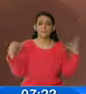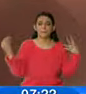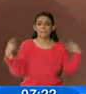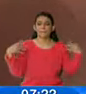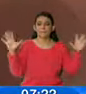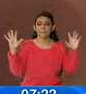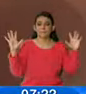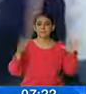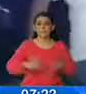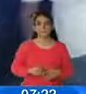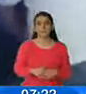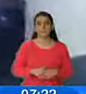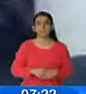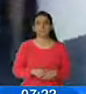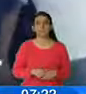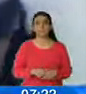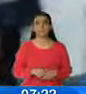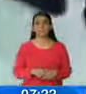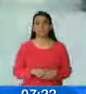del lugar.